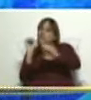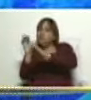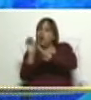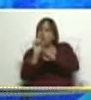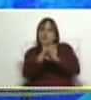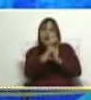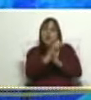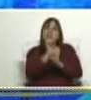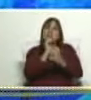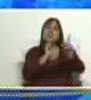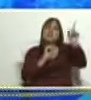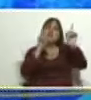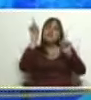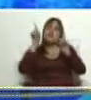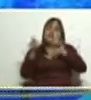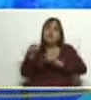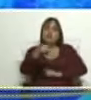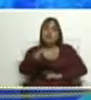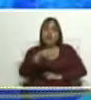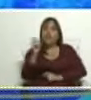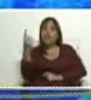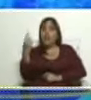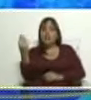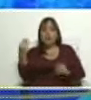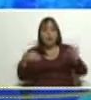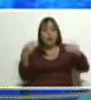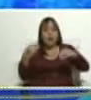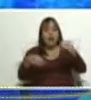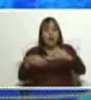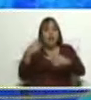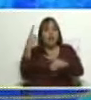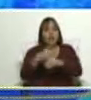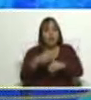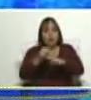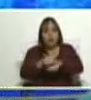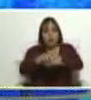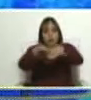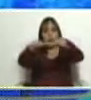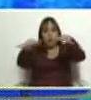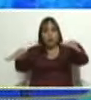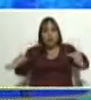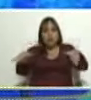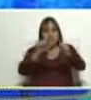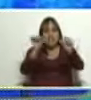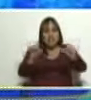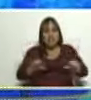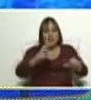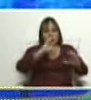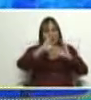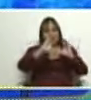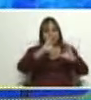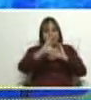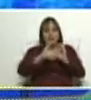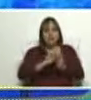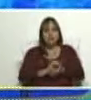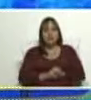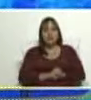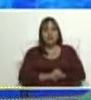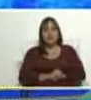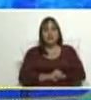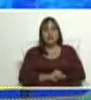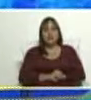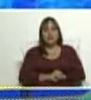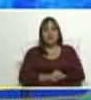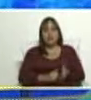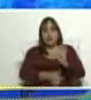mensaje? Todavía falta, ¿viste? Tenemos que crear un sistema de comunicación que llegue